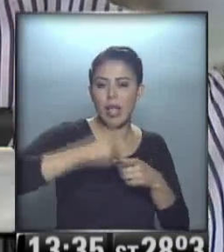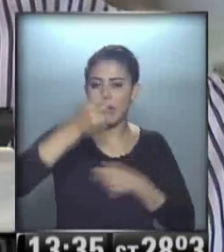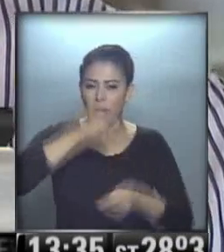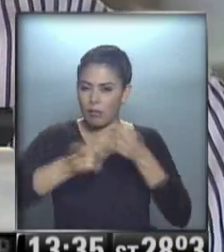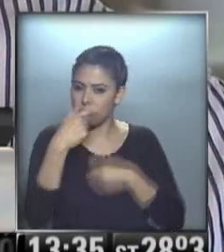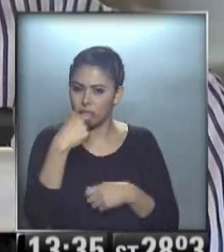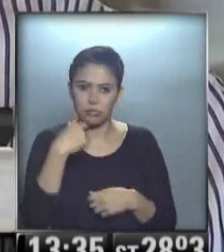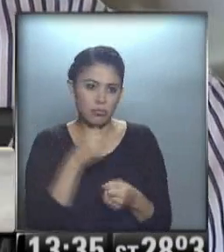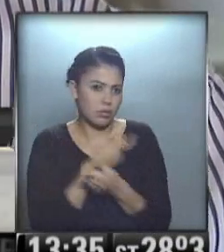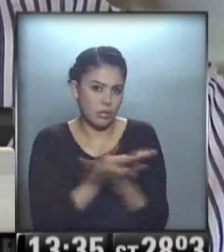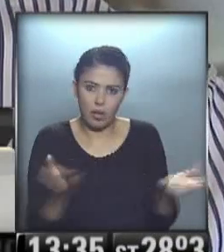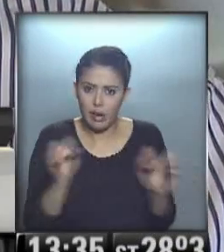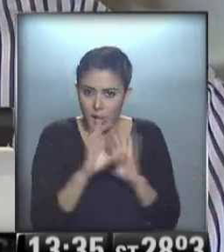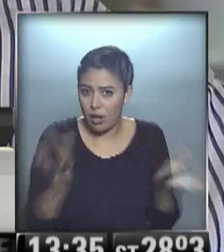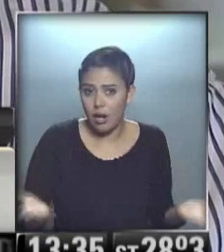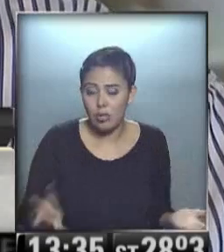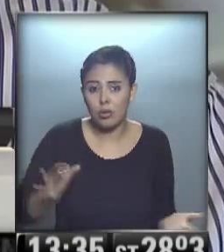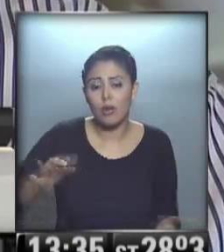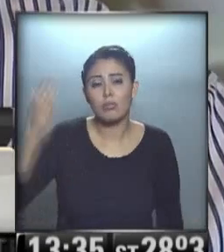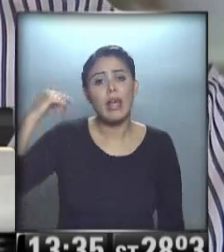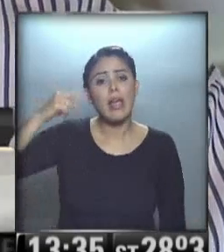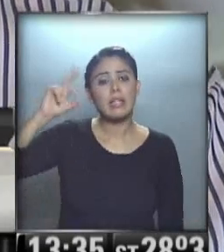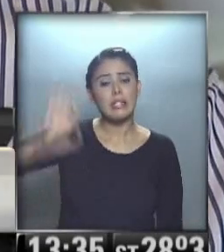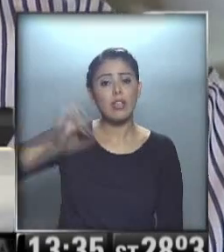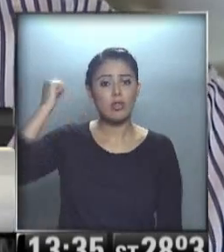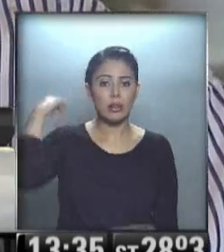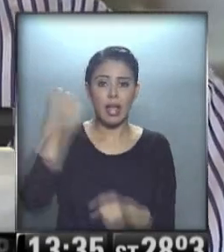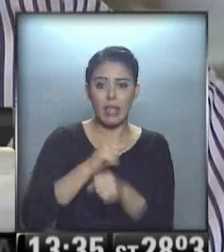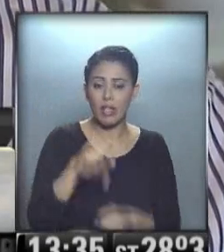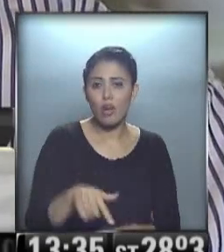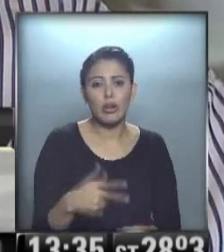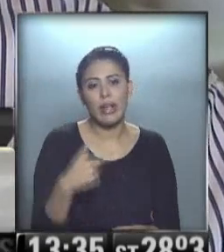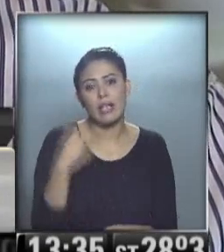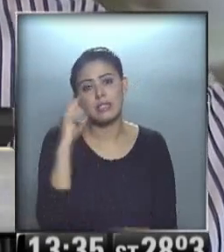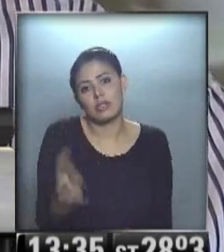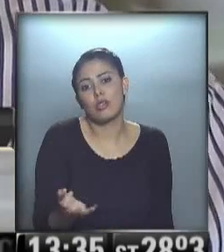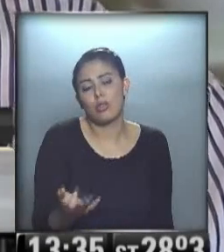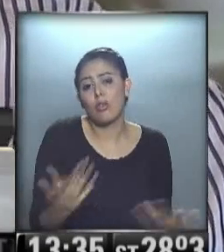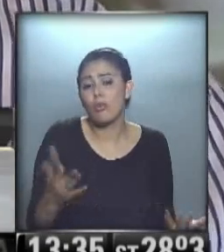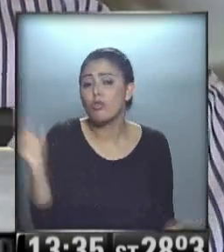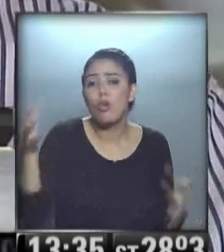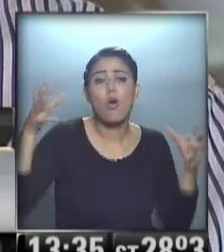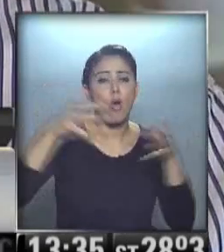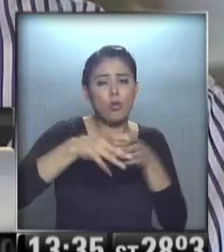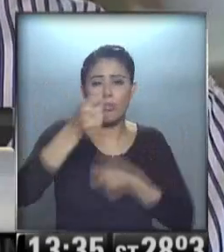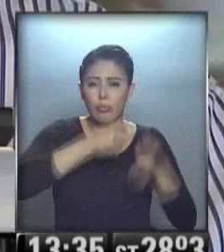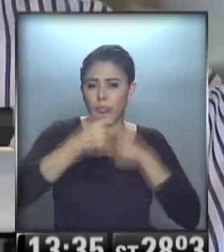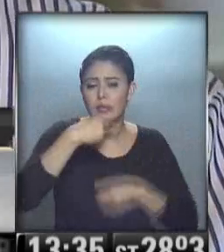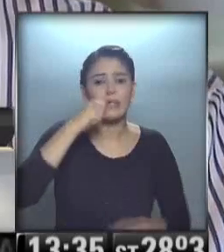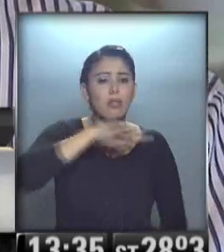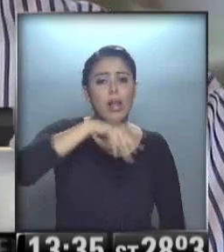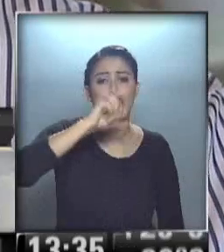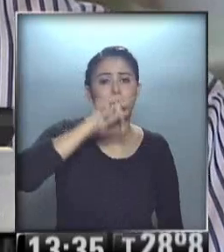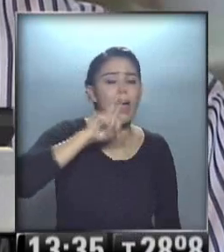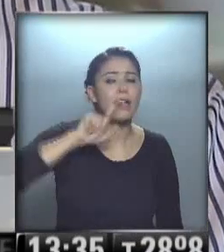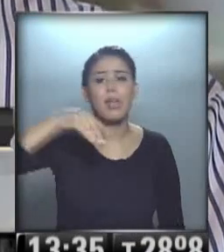está claramente demostrado en los últimos 30 años. Es evidente que los grupos de narcotraficantes, bien sea el cartel de Cali y